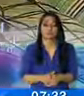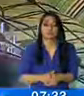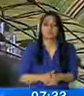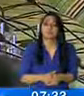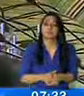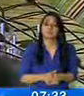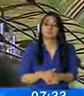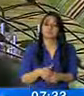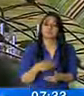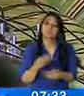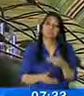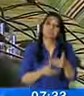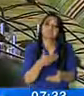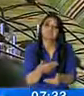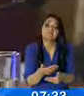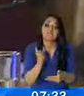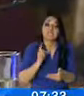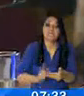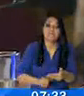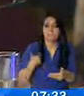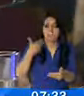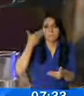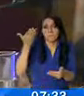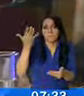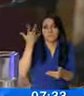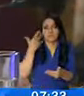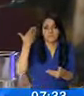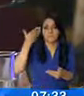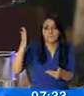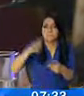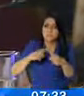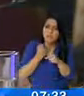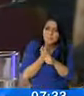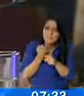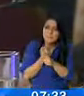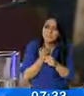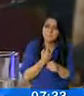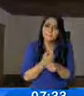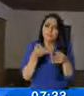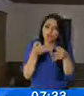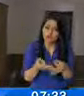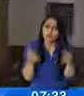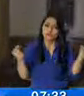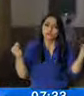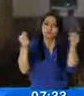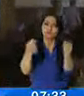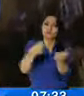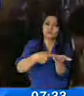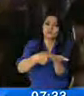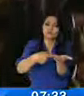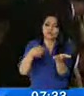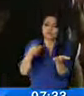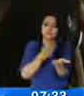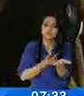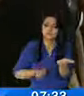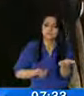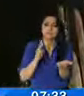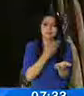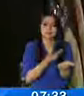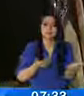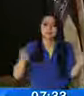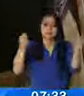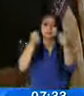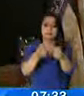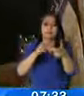adelantan detalles y sin fecha establecida dicen que trabajan intensamente para concretar una reunión entre los mandatarios para tratar de